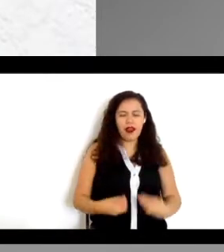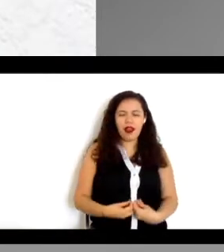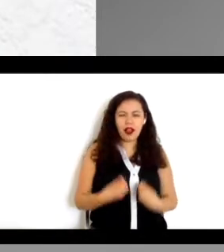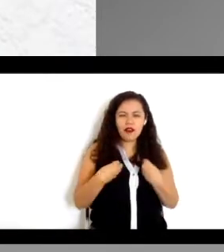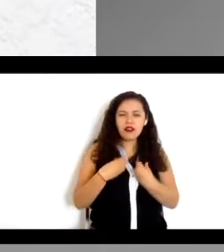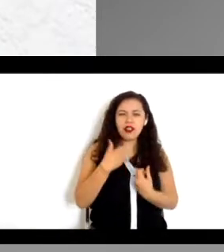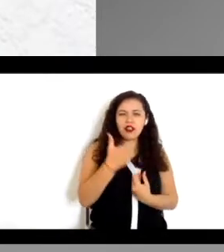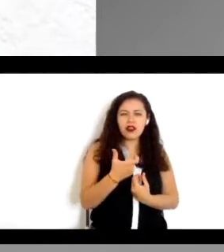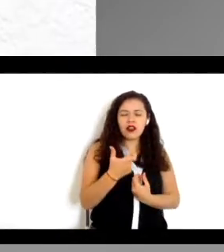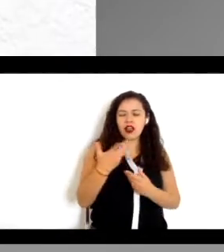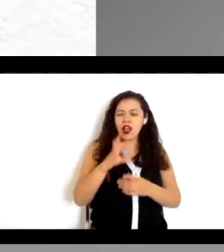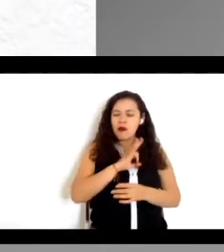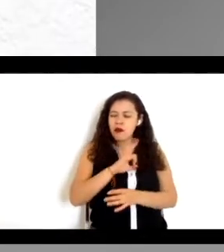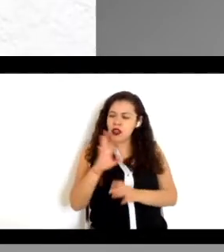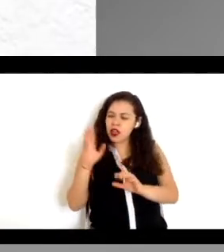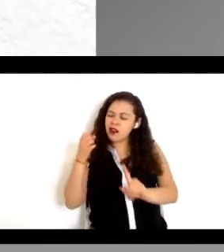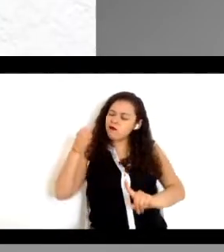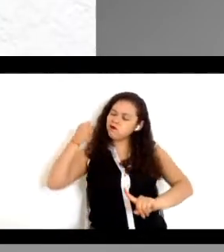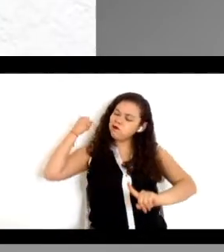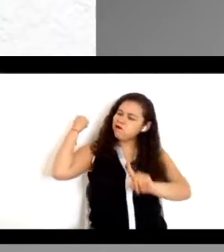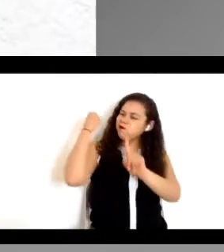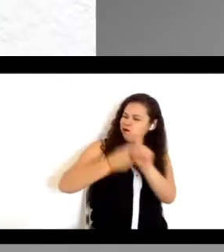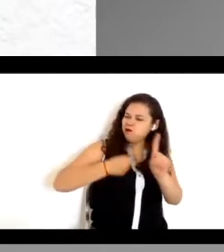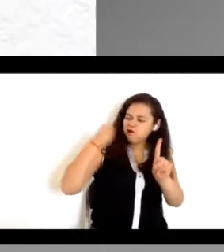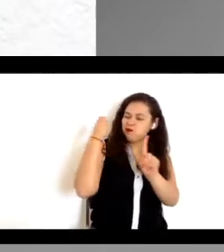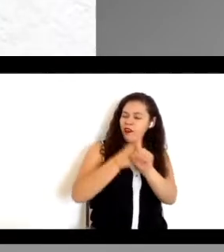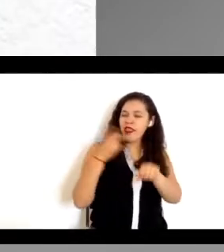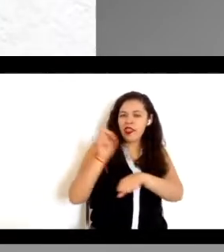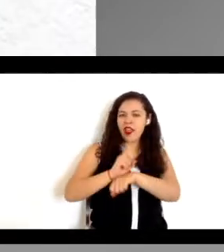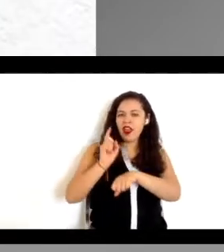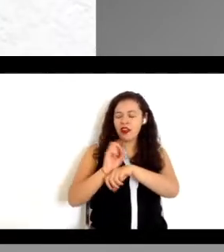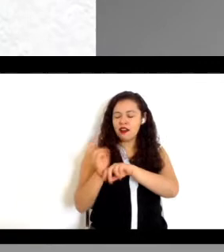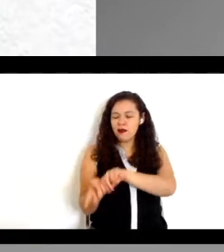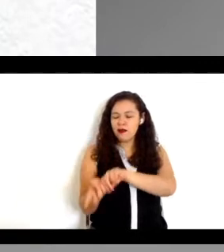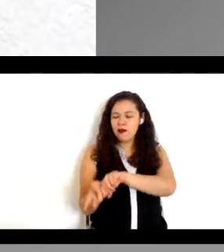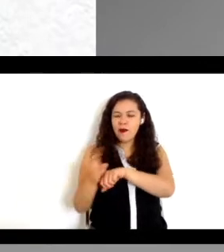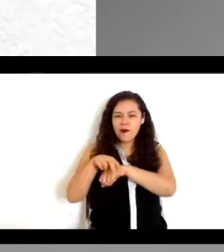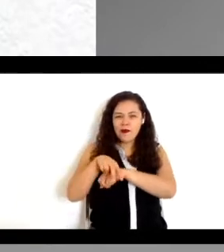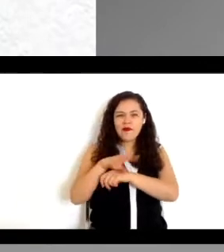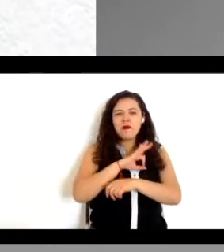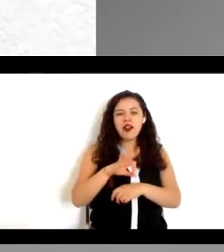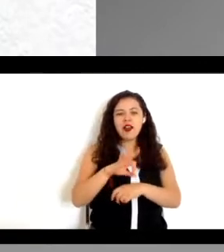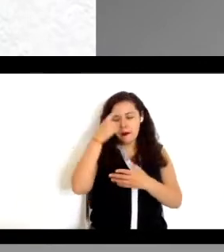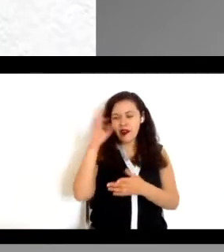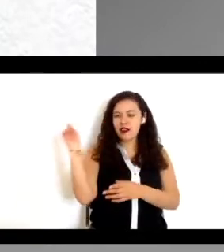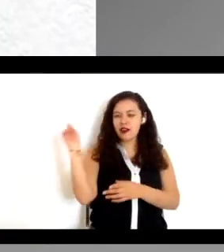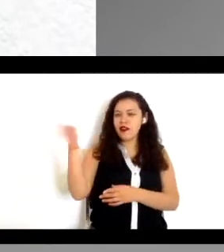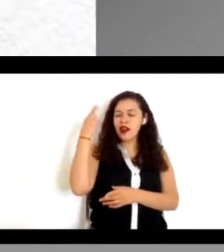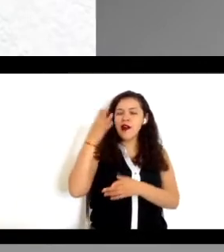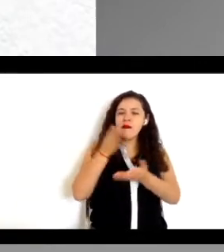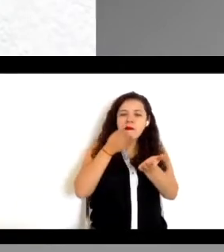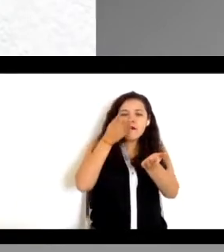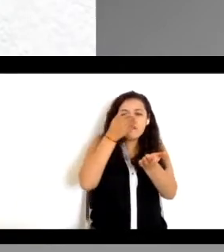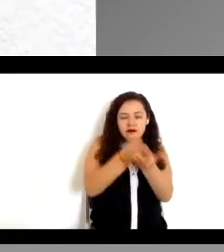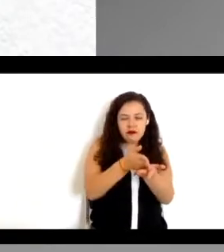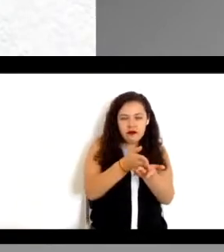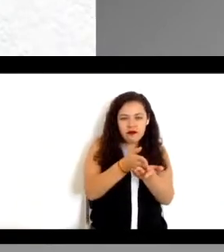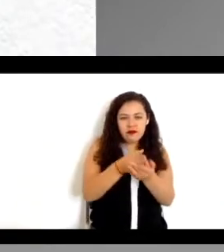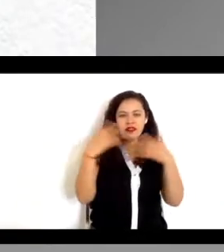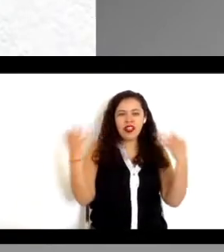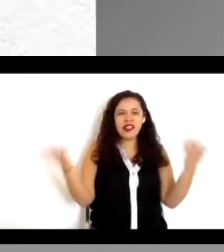luchar, ¿sí? Que cada día que se levante con esa motivación para ir a la universidad, a ir a romper las